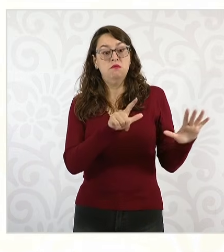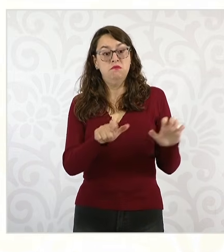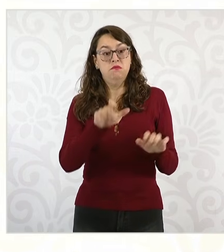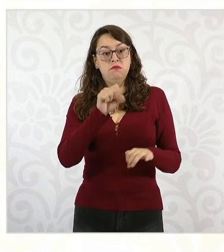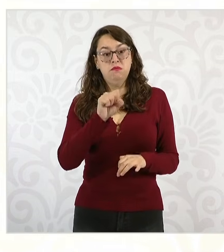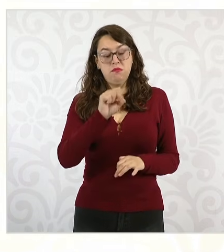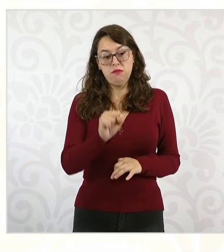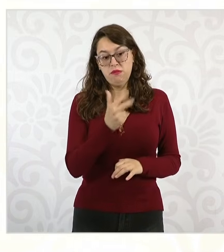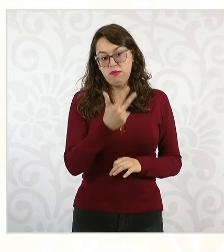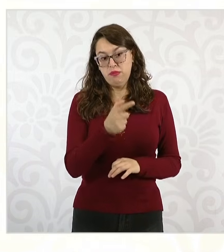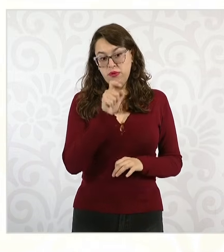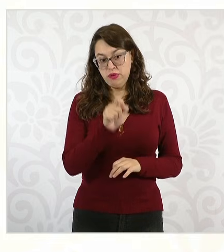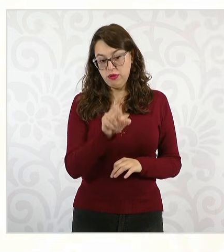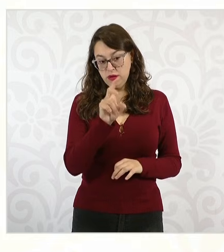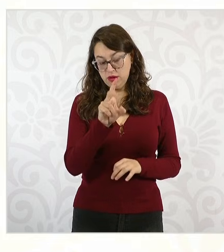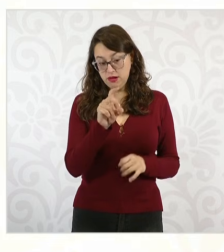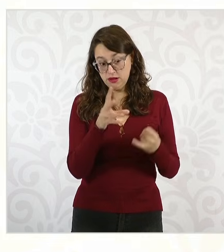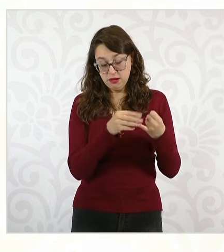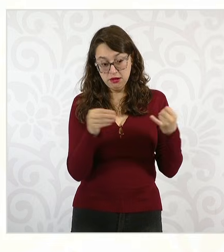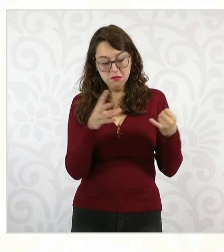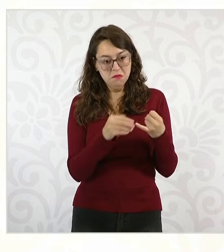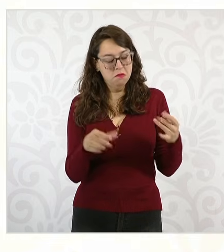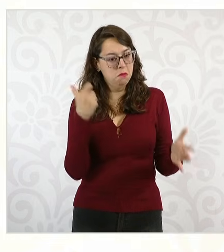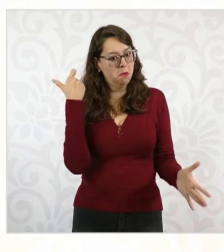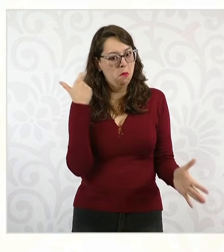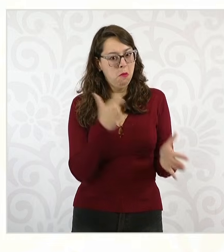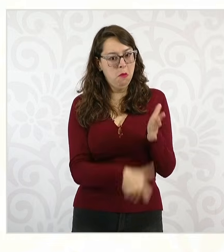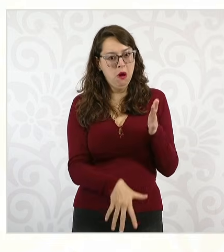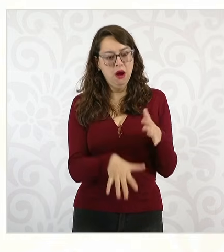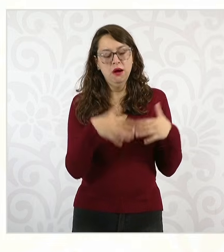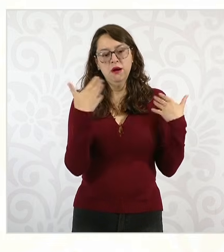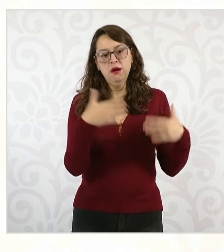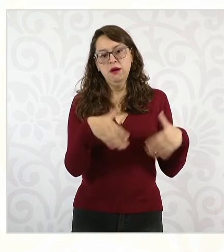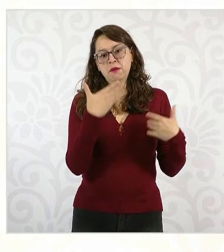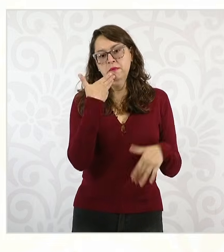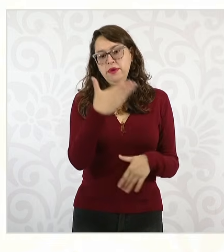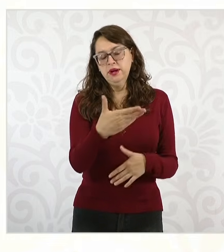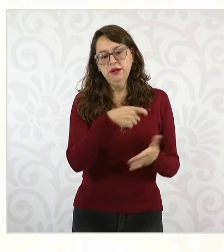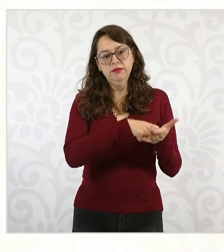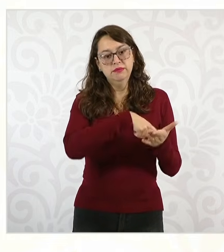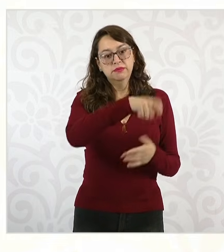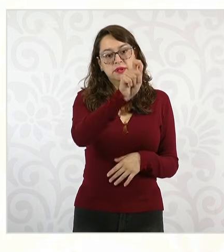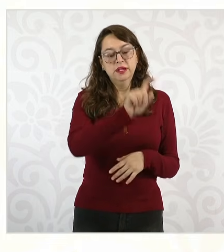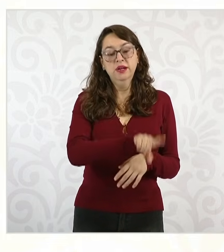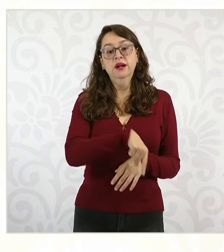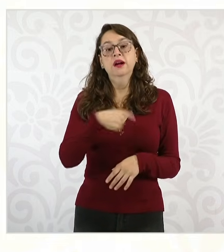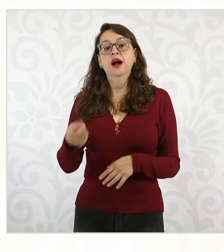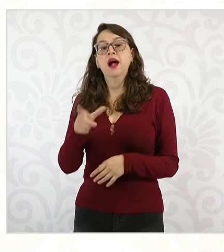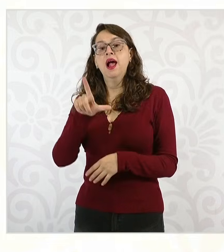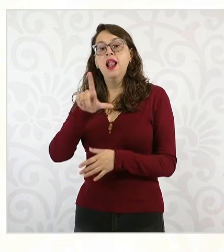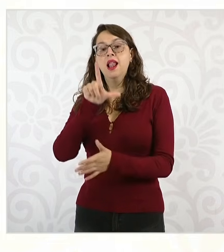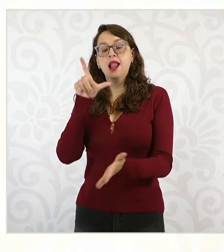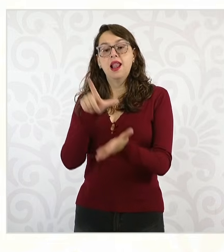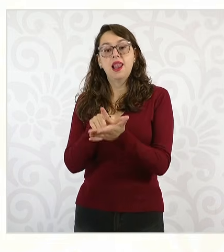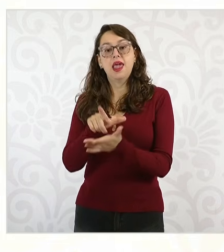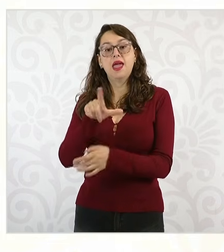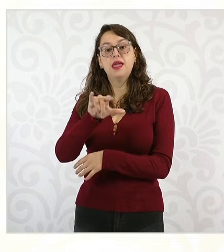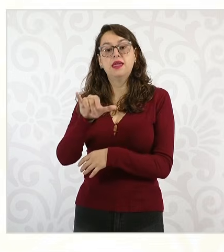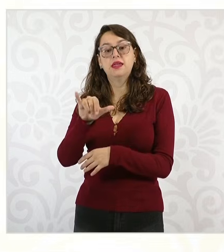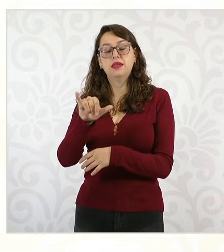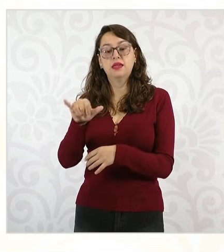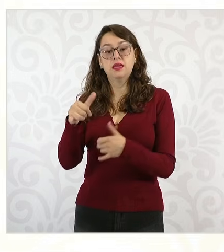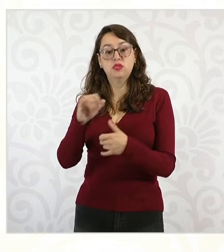768 pesos con 30 centavos, la más barata, le vamos a poner una palomita. Y la más cara, Ley Juventud en